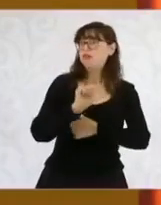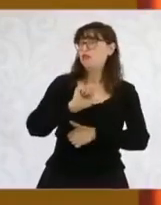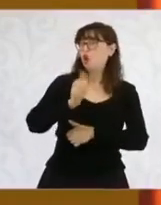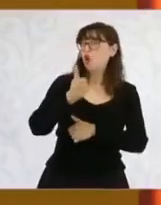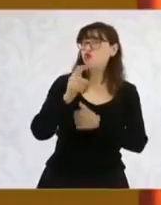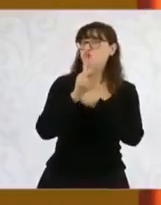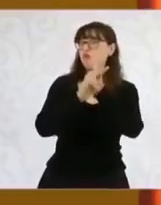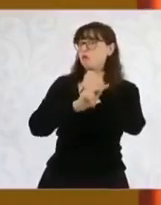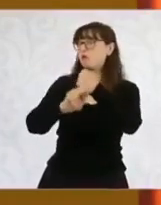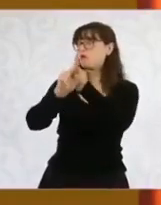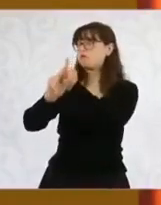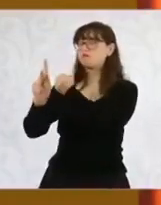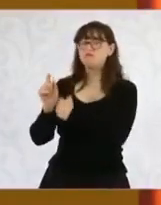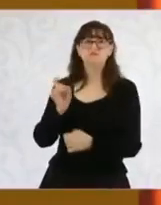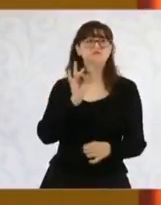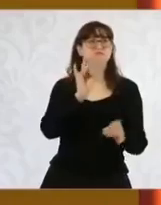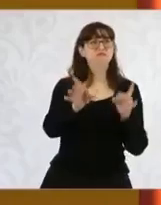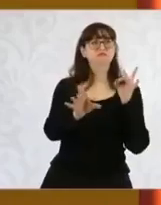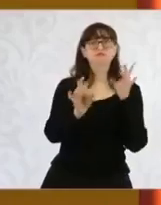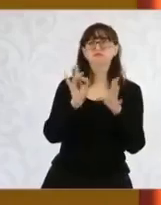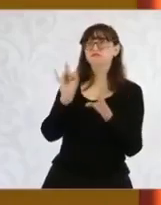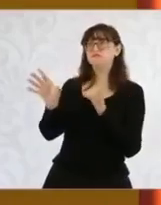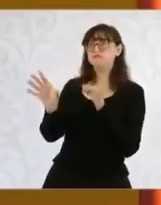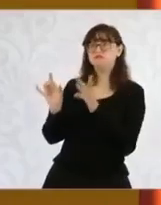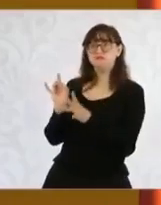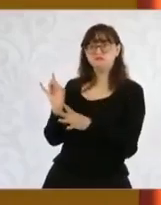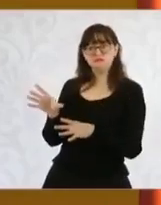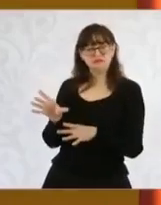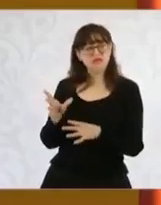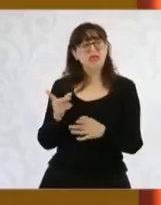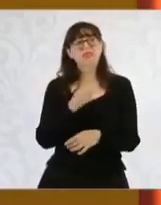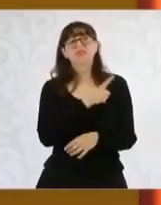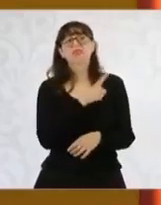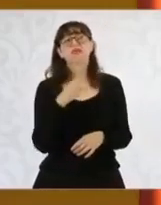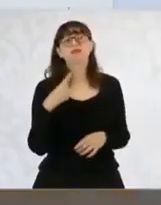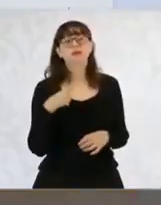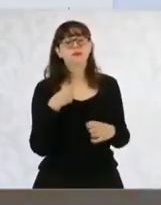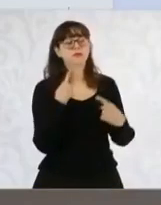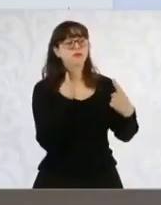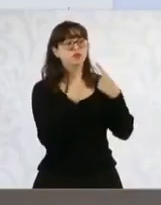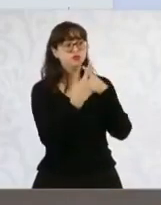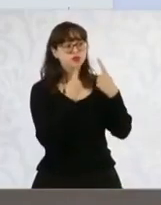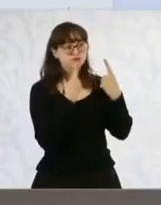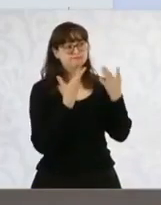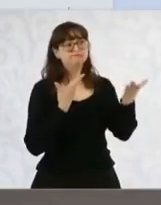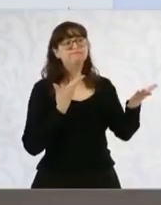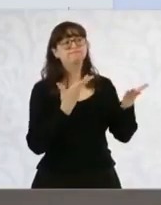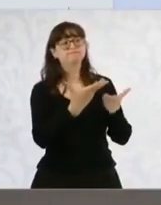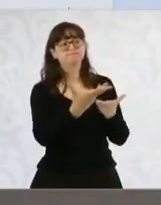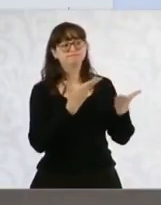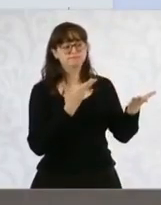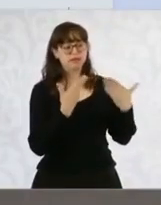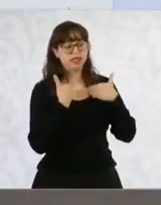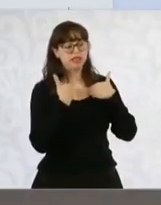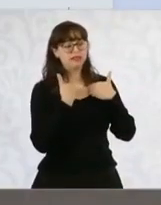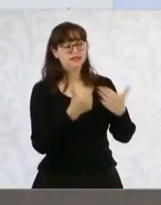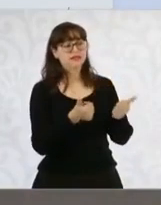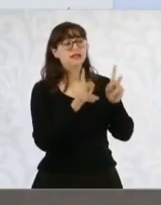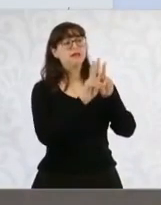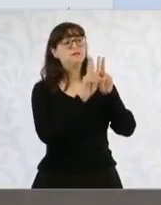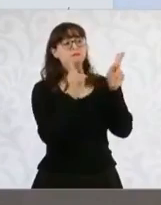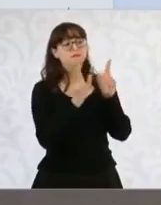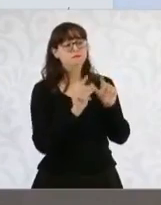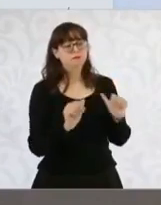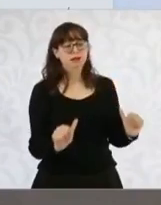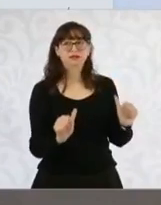otros bloques económicos Considero que el diálogo es el mejor camino para el entendimiento La Paz y